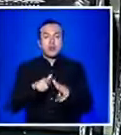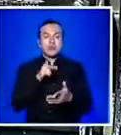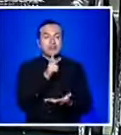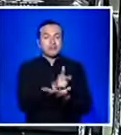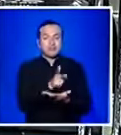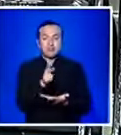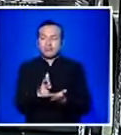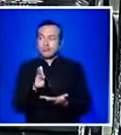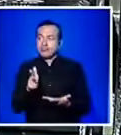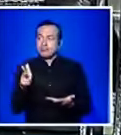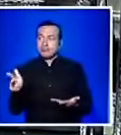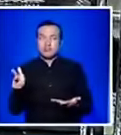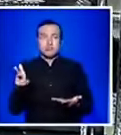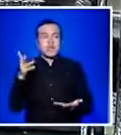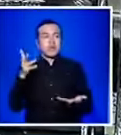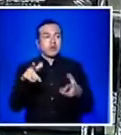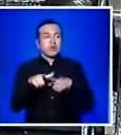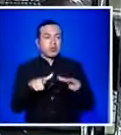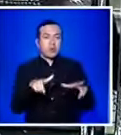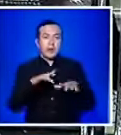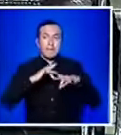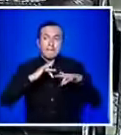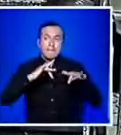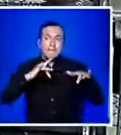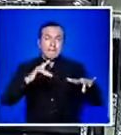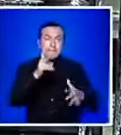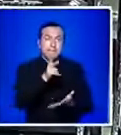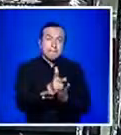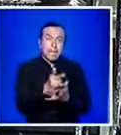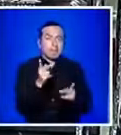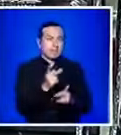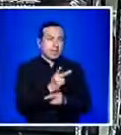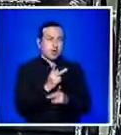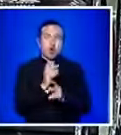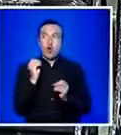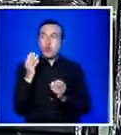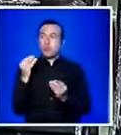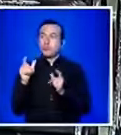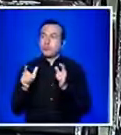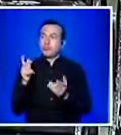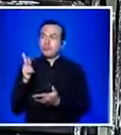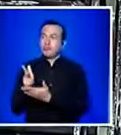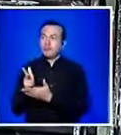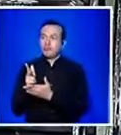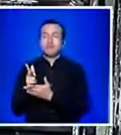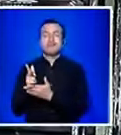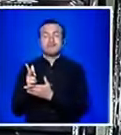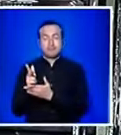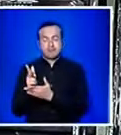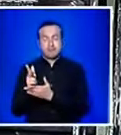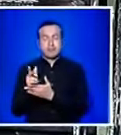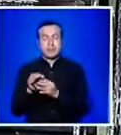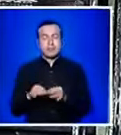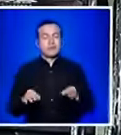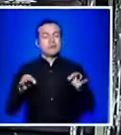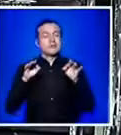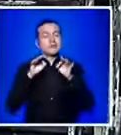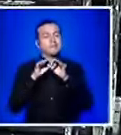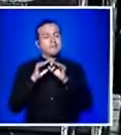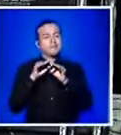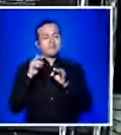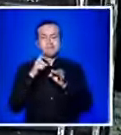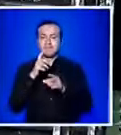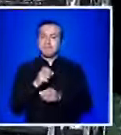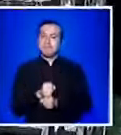pues parquear nuestro vehículo, tal vez en un lugar desolado o en un lugar donde hay mucha gente. Eso depende muchísimo de la seguridad. Y sobre